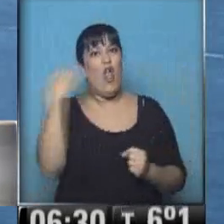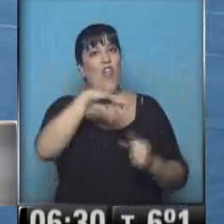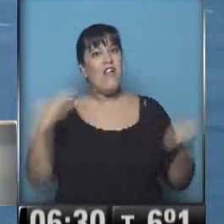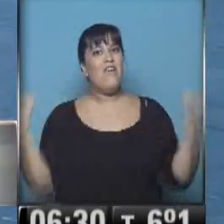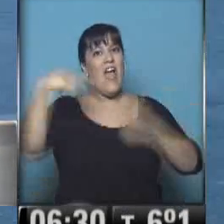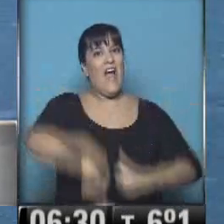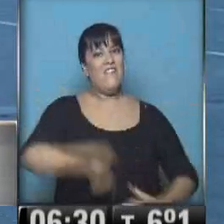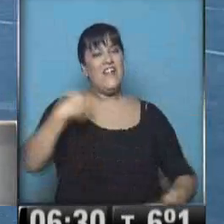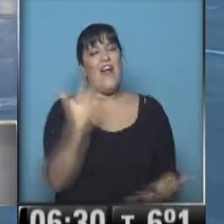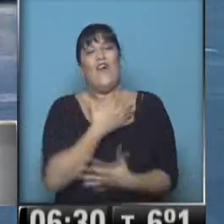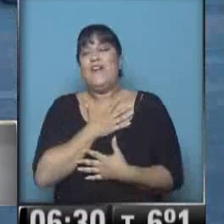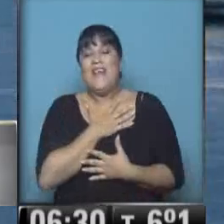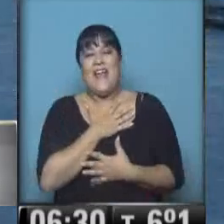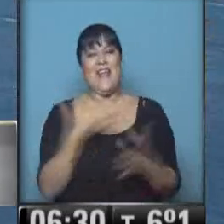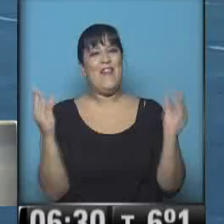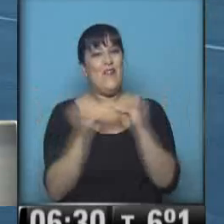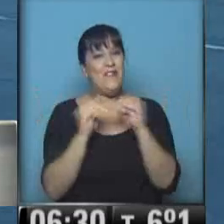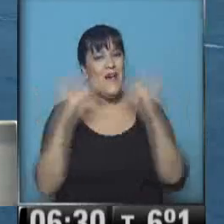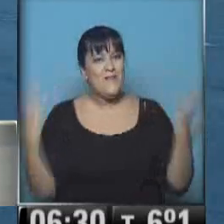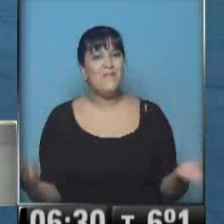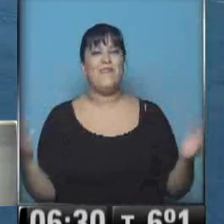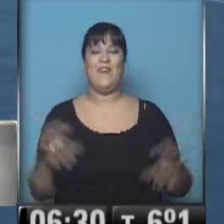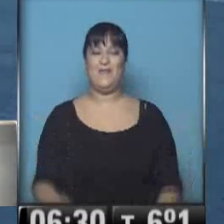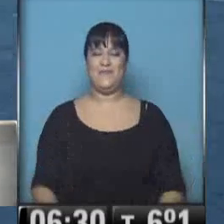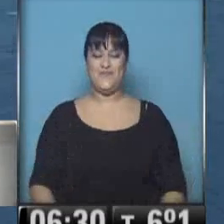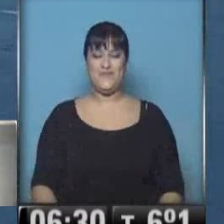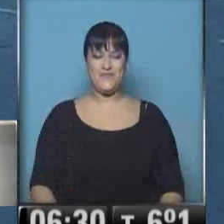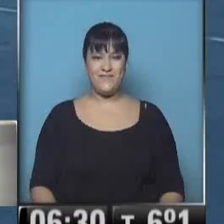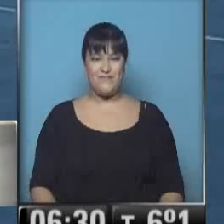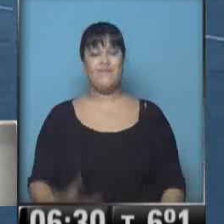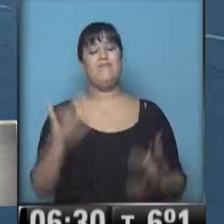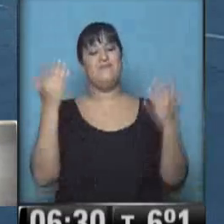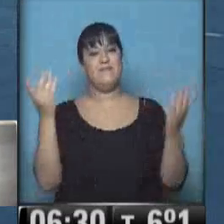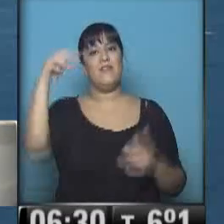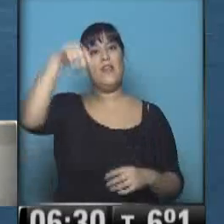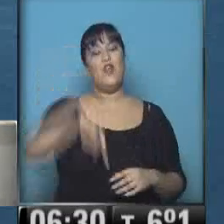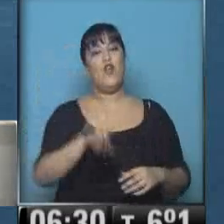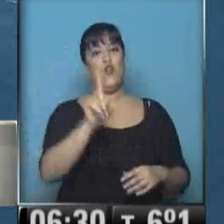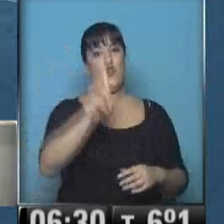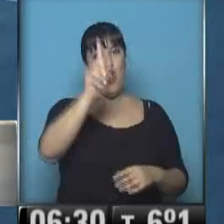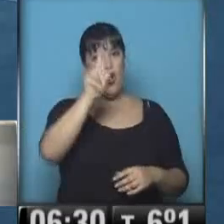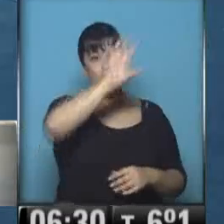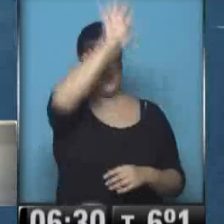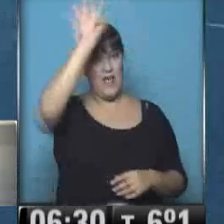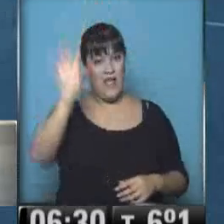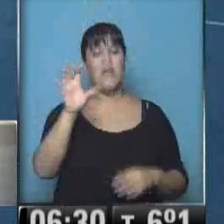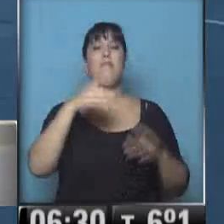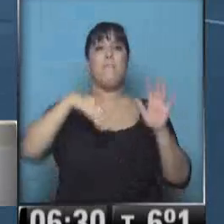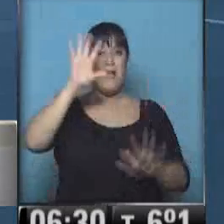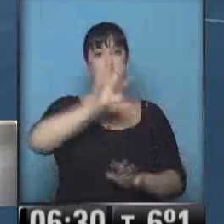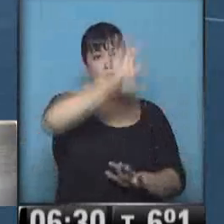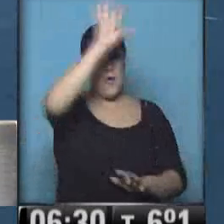abrigaditos, queridísimos, queridísimos míos, los quiero esta mañana. En el norte del país, en la mayor parte de las